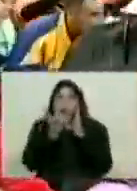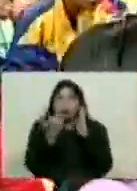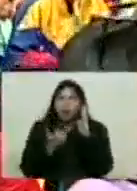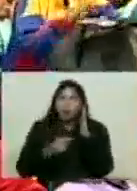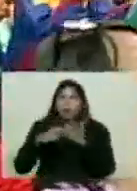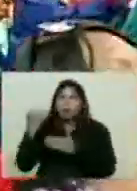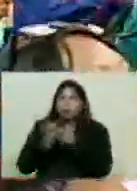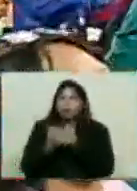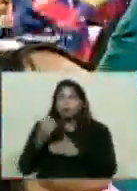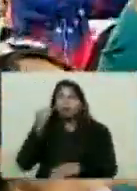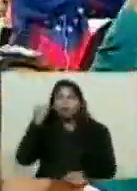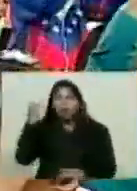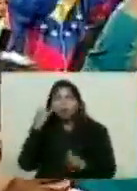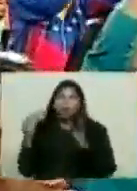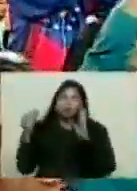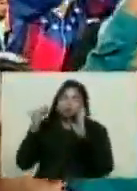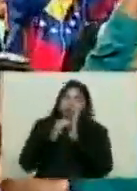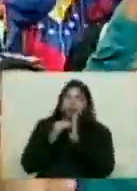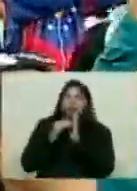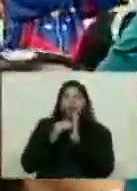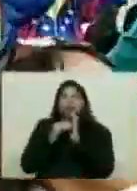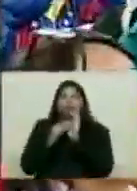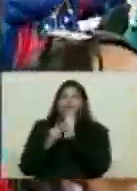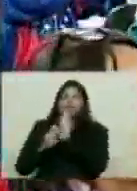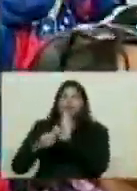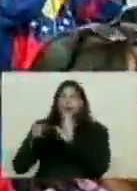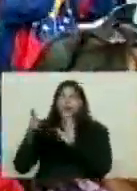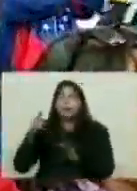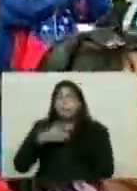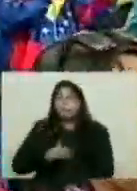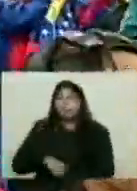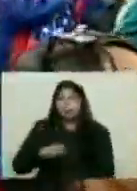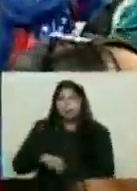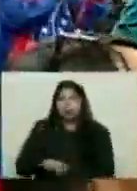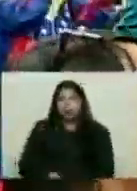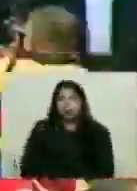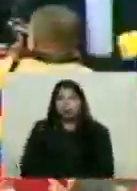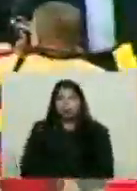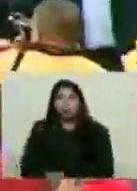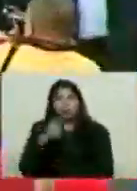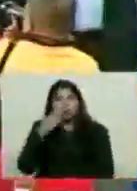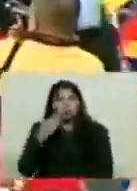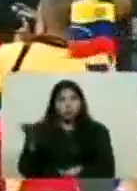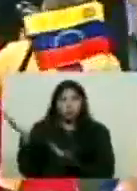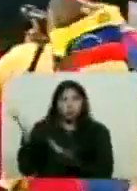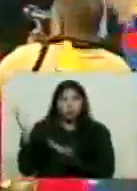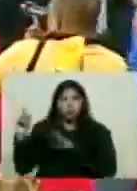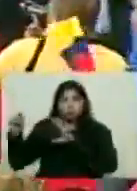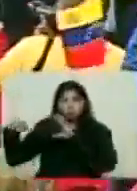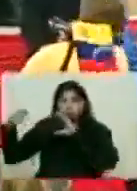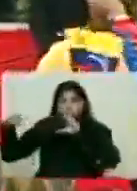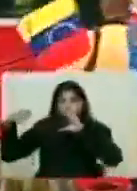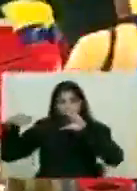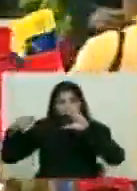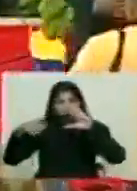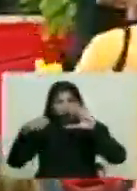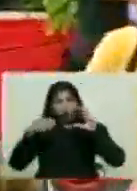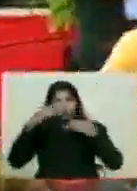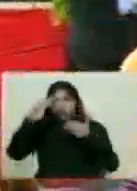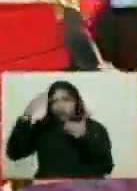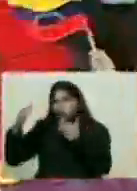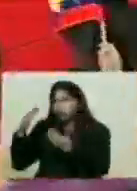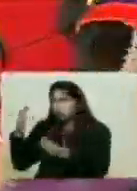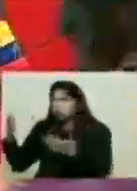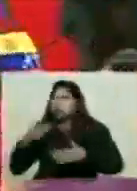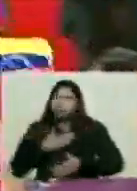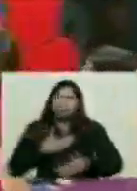proyectos al jefe de Estado venezolano. A través de las imágenes podemos apreciar al jefe de Estado saludando y